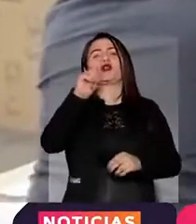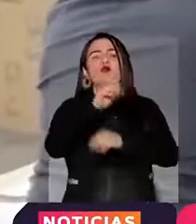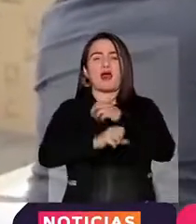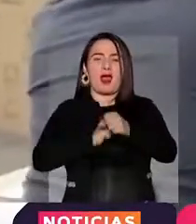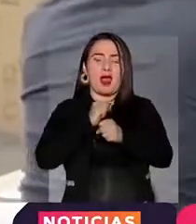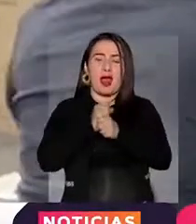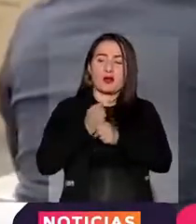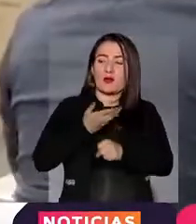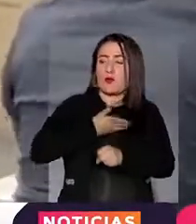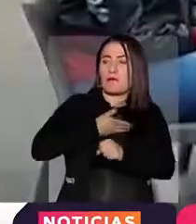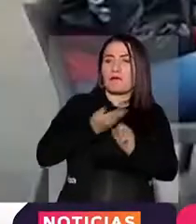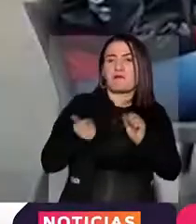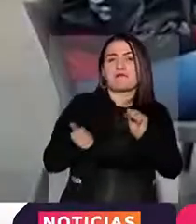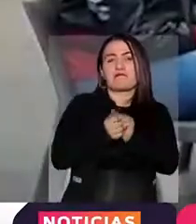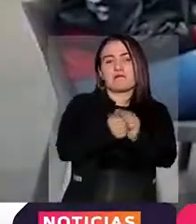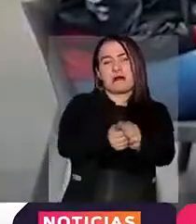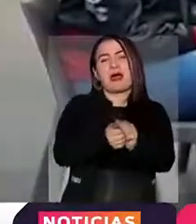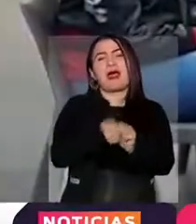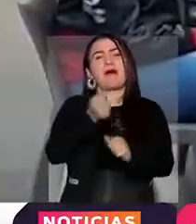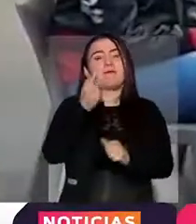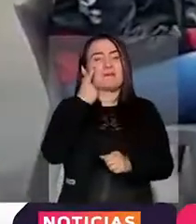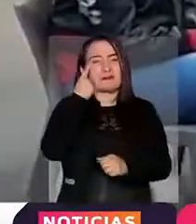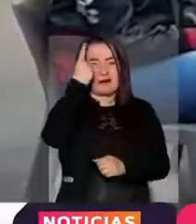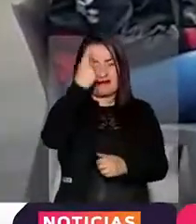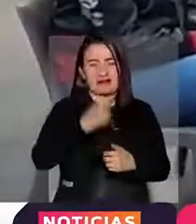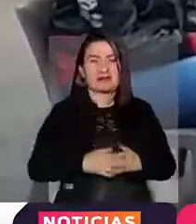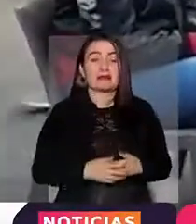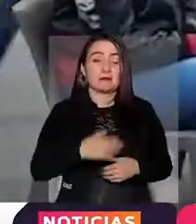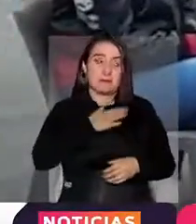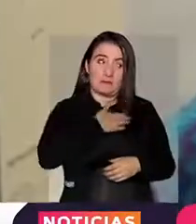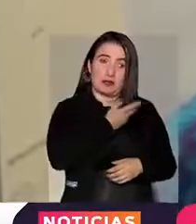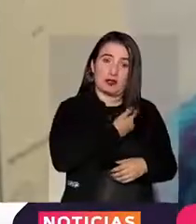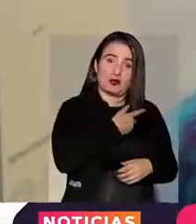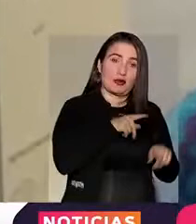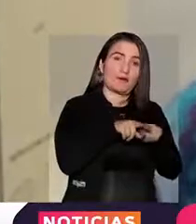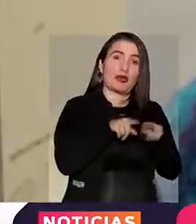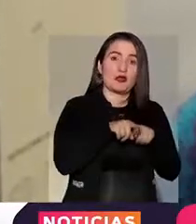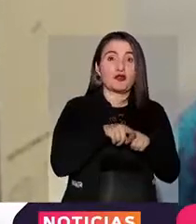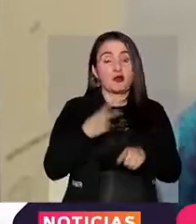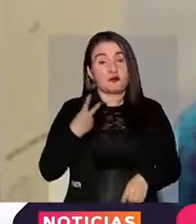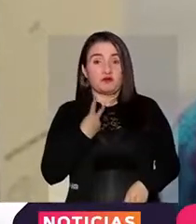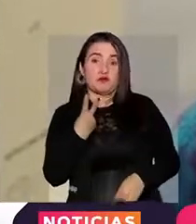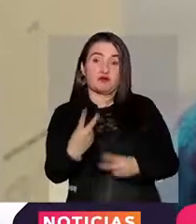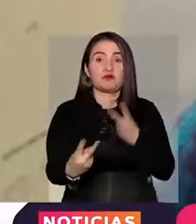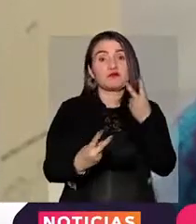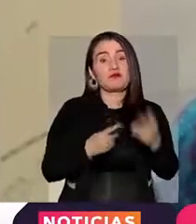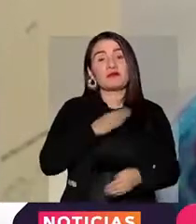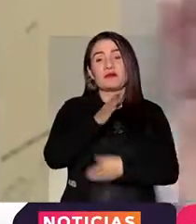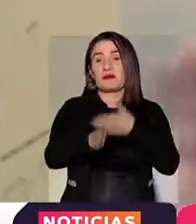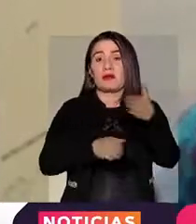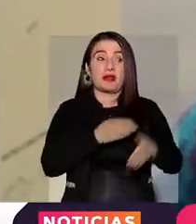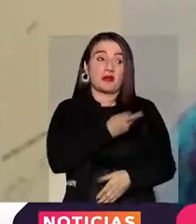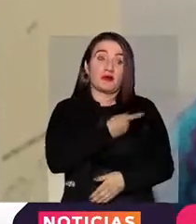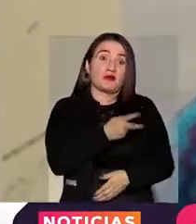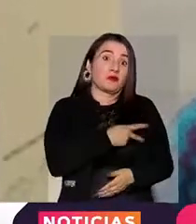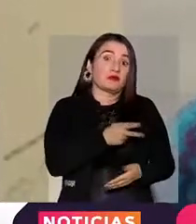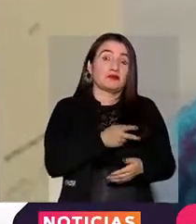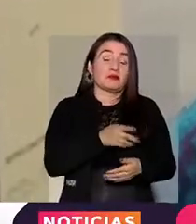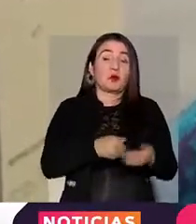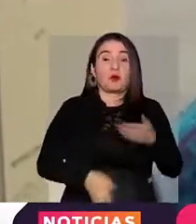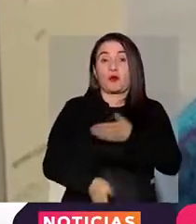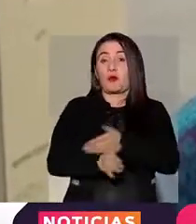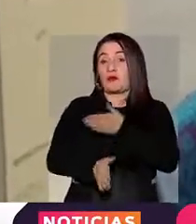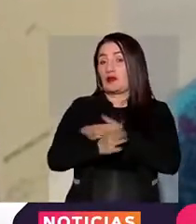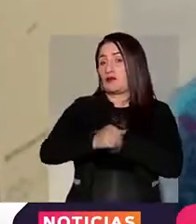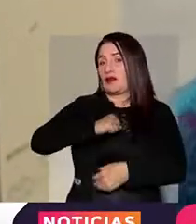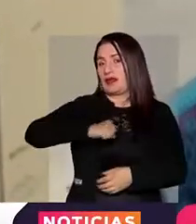cuando junto a su mamá participaron en las votaciones por primera vez. Mi hermano y yo solitos, y bueno, pues aquí seguiremos hasta que uno de los dos pueda seguir